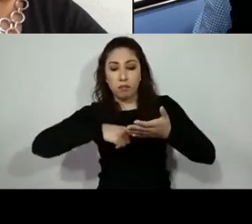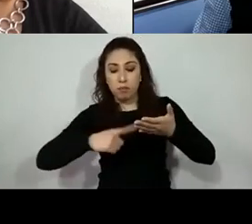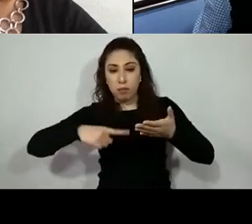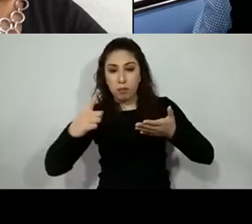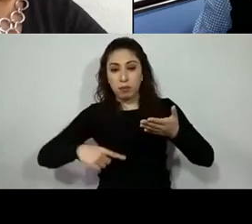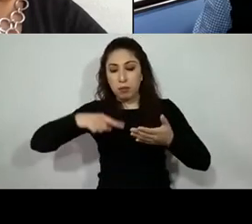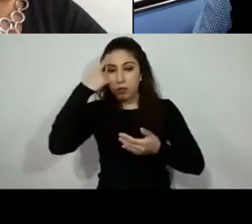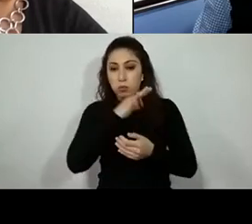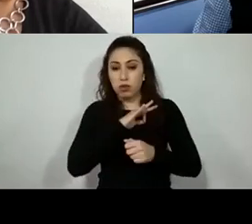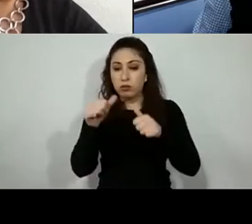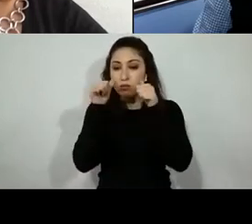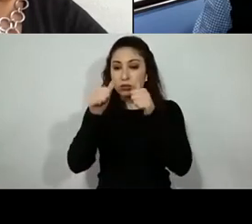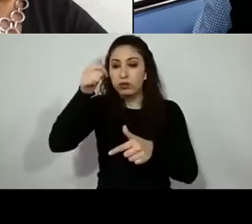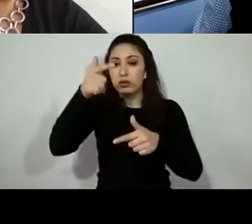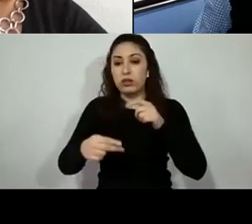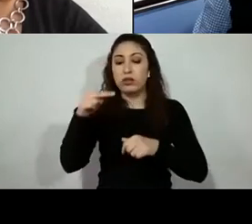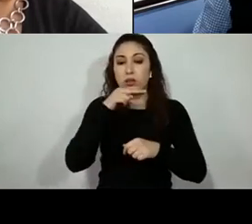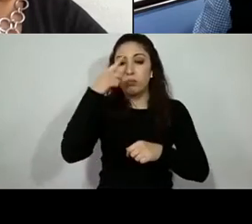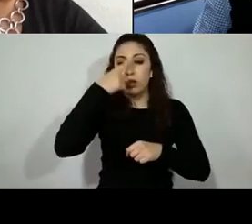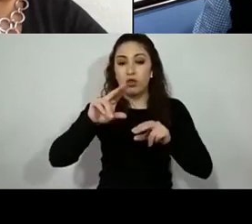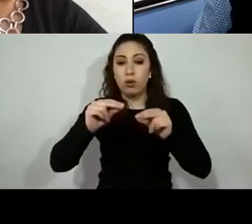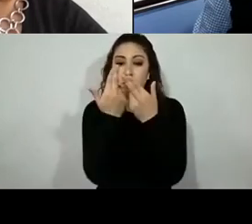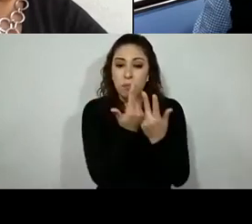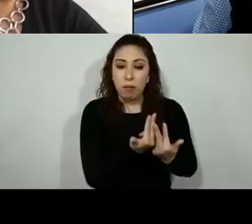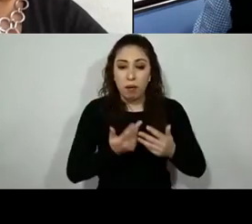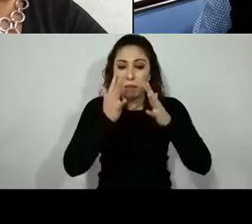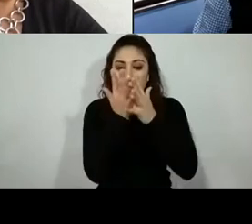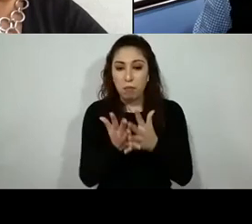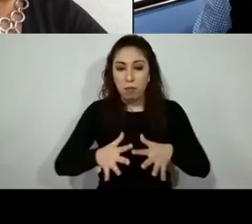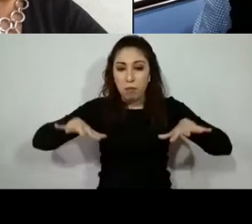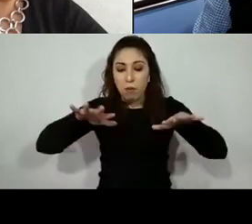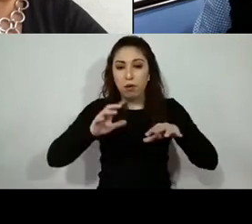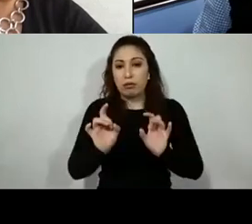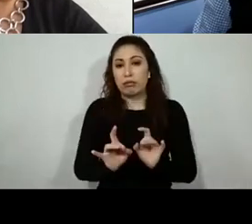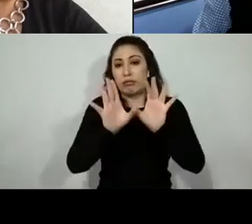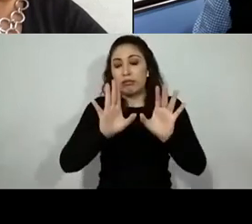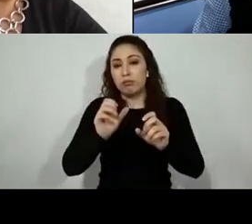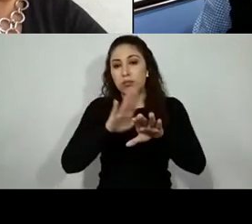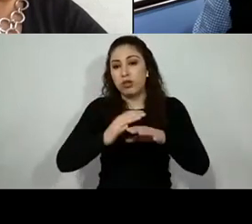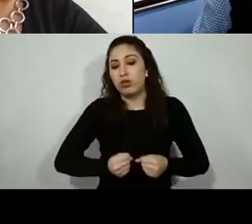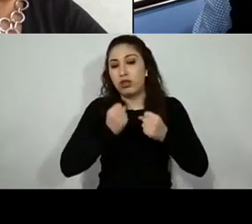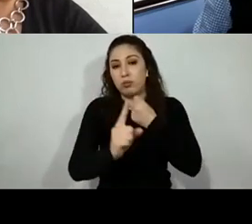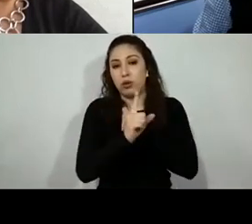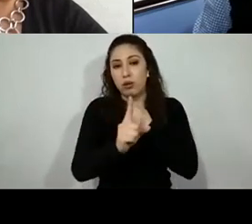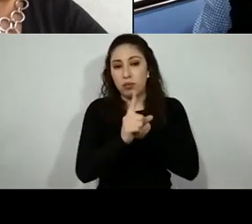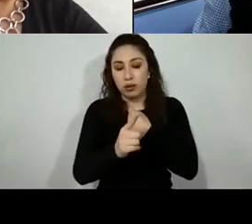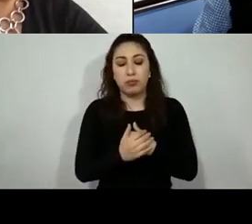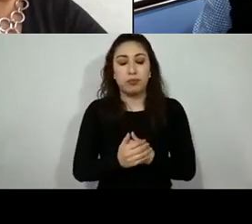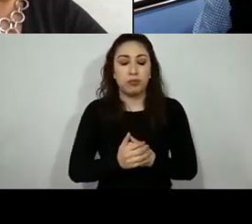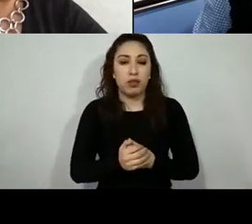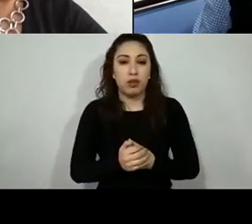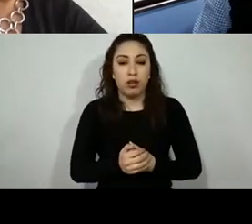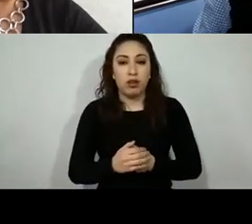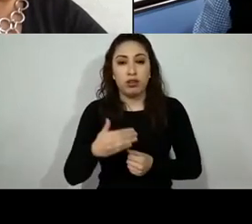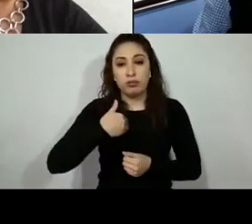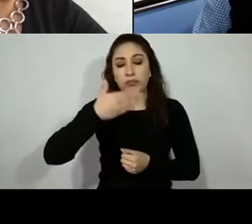atención integral, mitigación en su caso y prevención de desastres por esa causa. Sé que hoy, en conjunto con